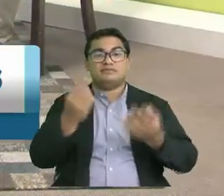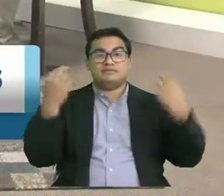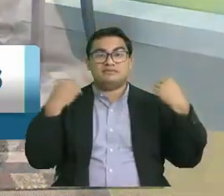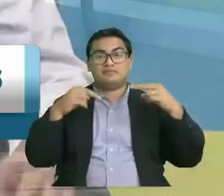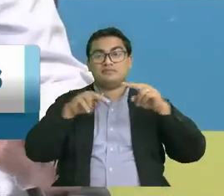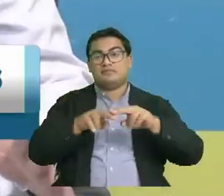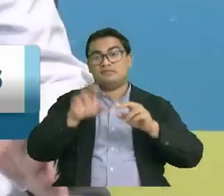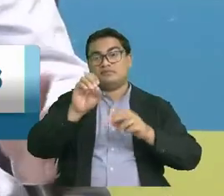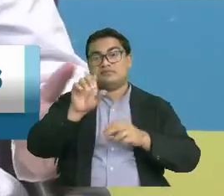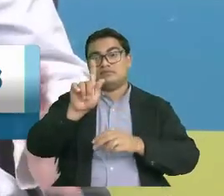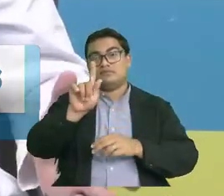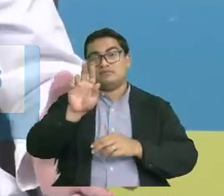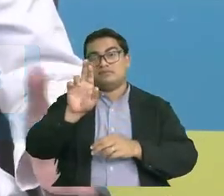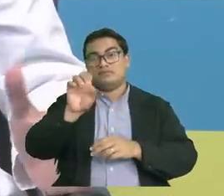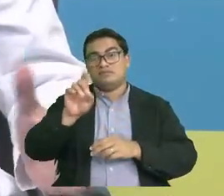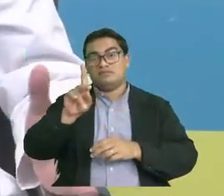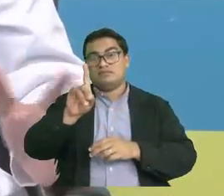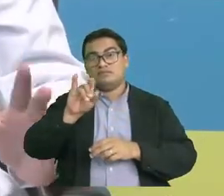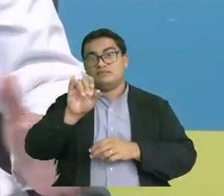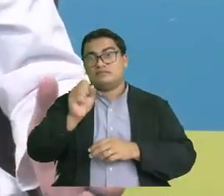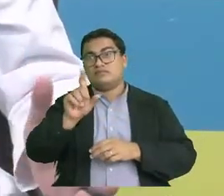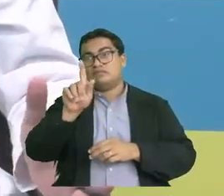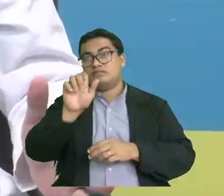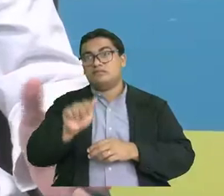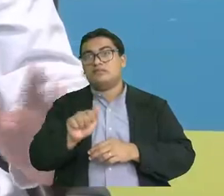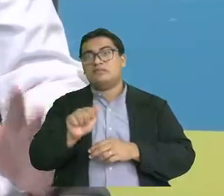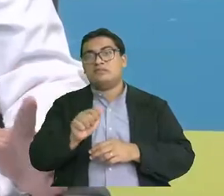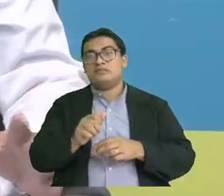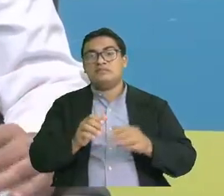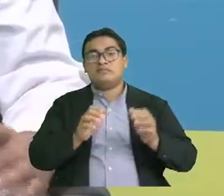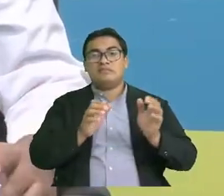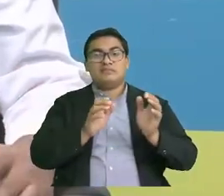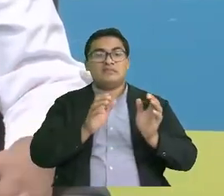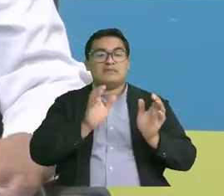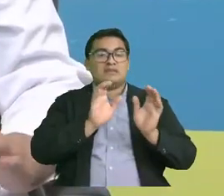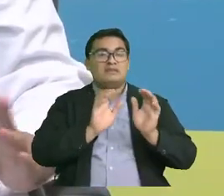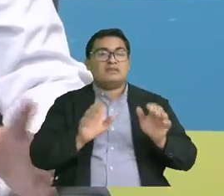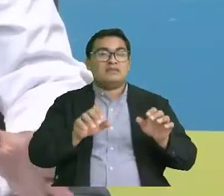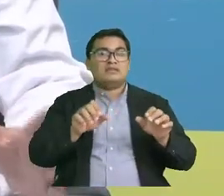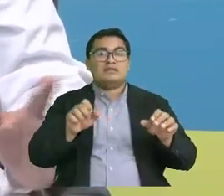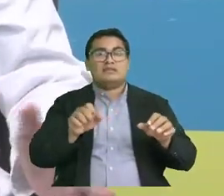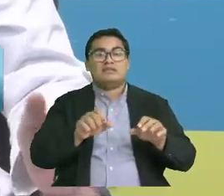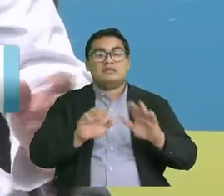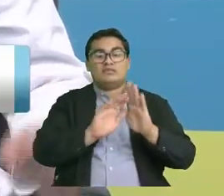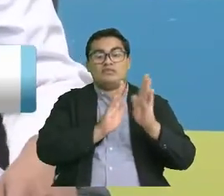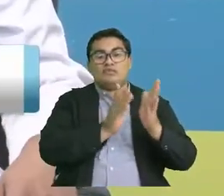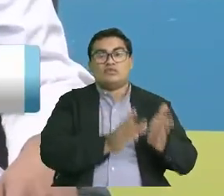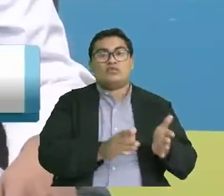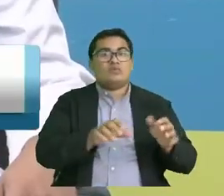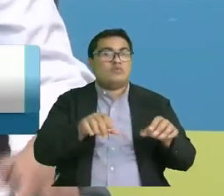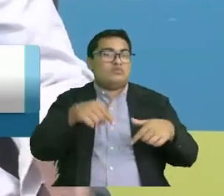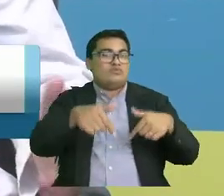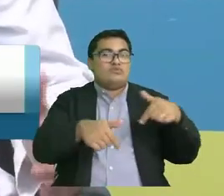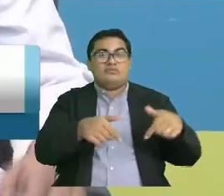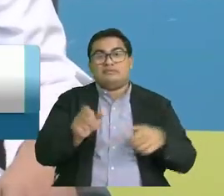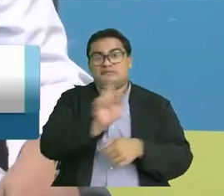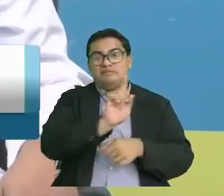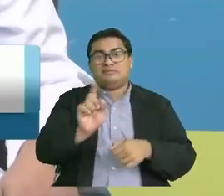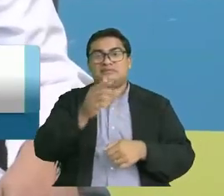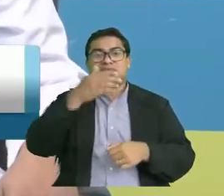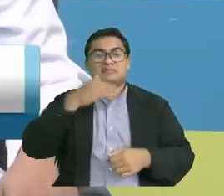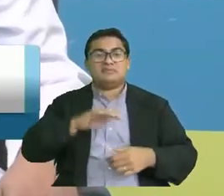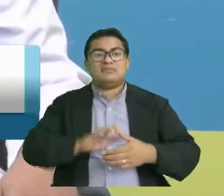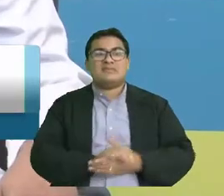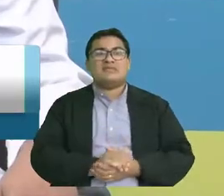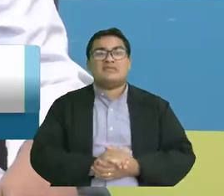decía, niña con zapato de niña, niño con zapato de niño. Sandalias, tacones son para la mujercita ya. O mujeres pues